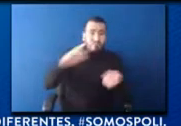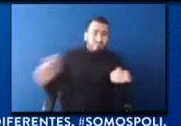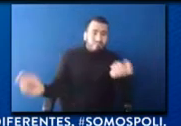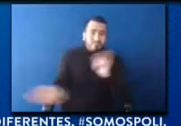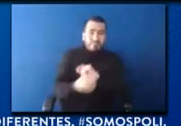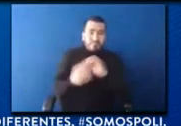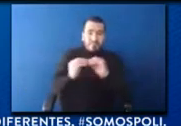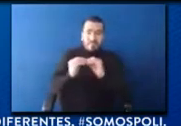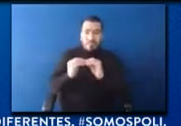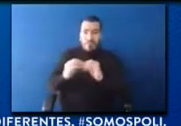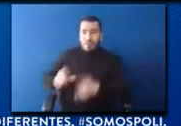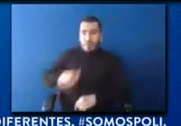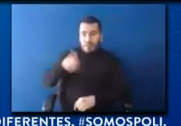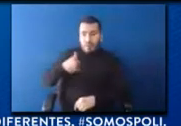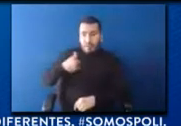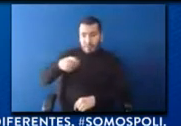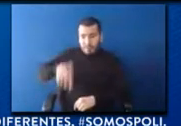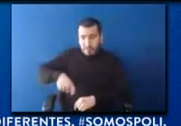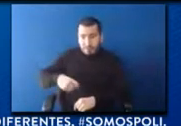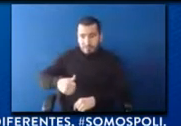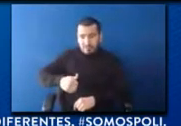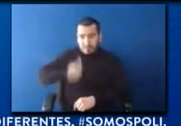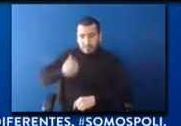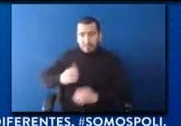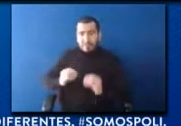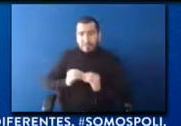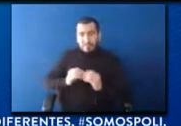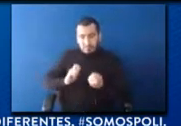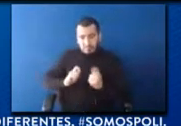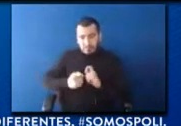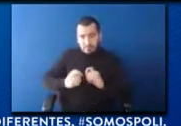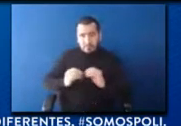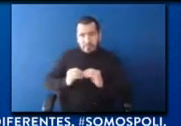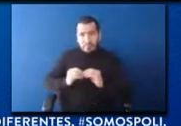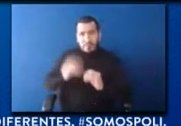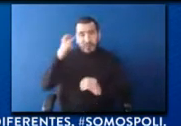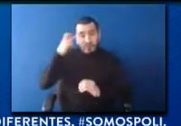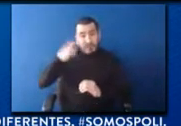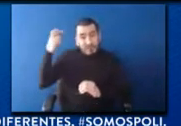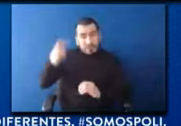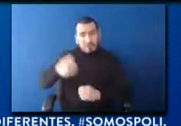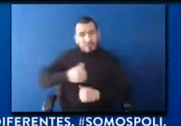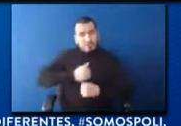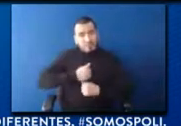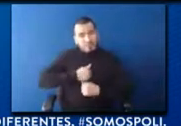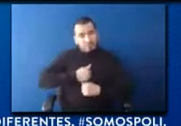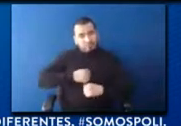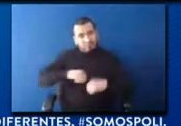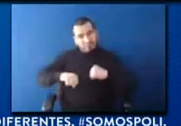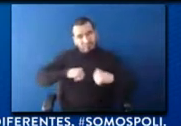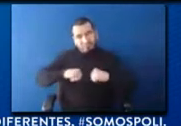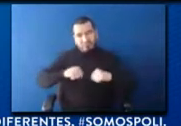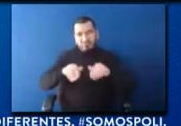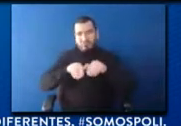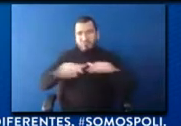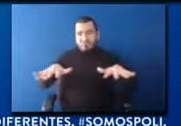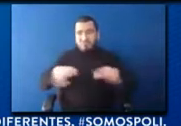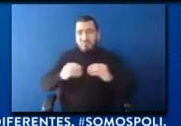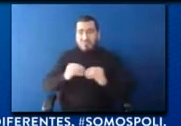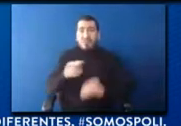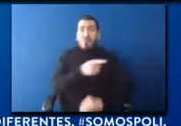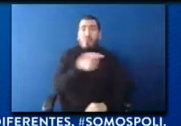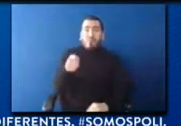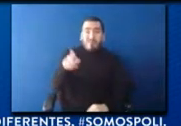aprovechar este escenario para proyectarse personal y profesionalmente. Porque necesitamos que sean ustedes los que